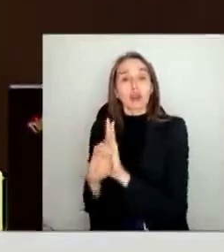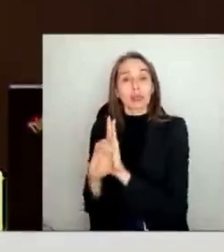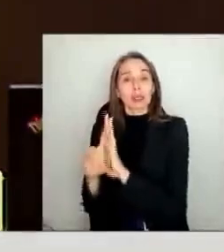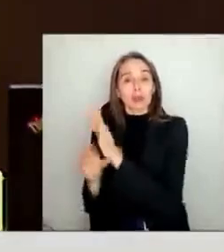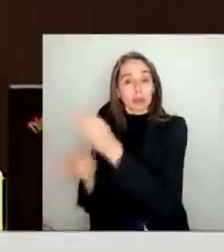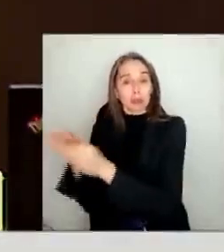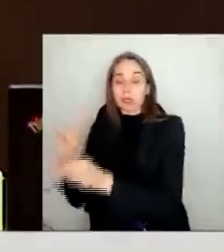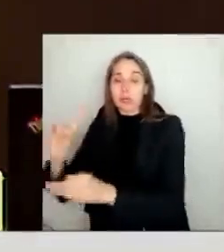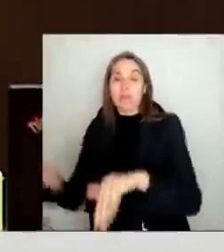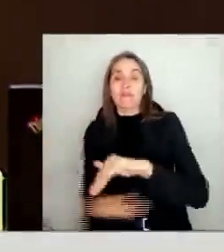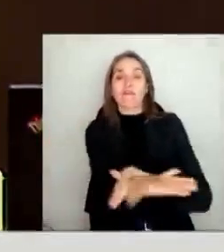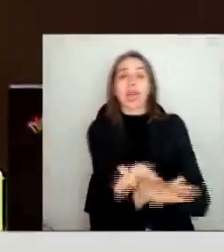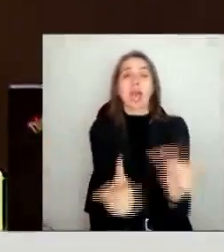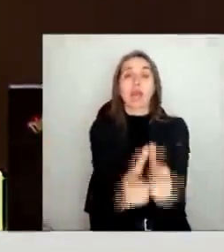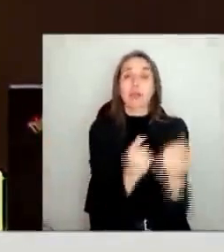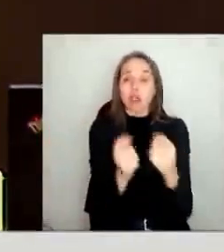comisión de